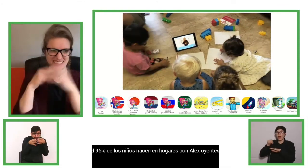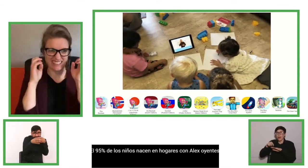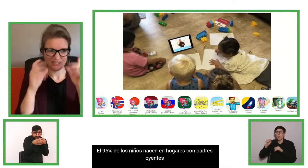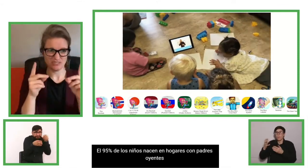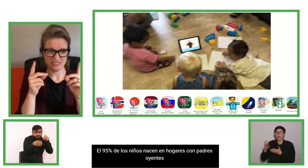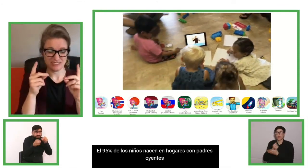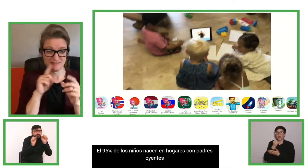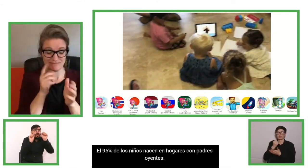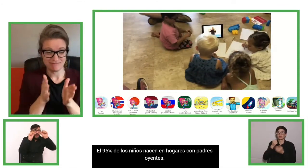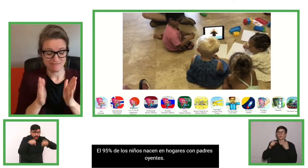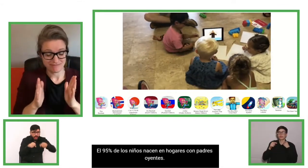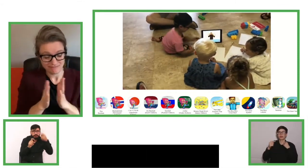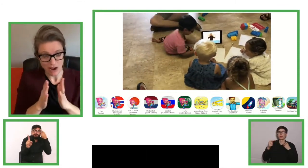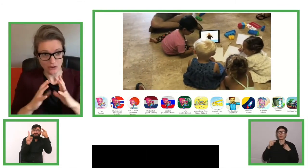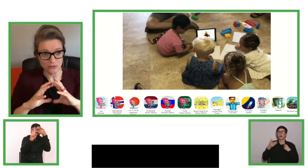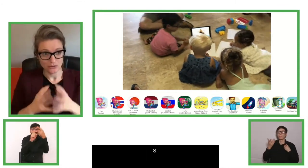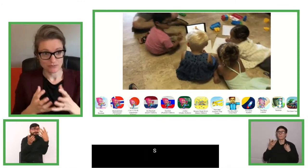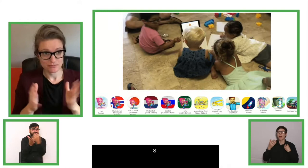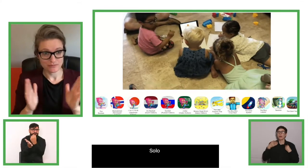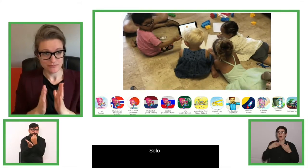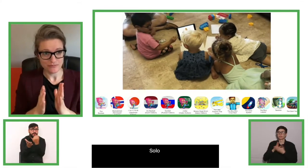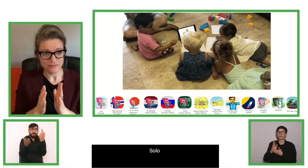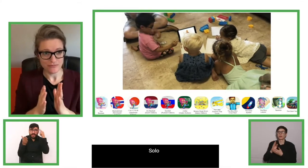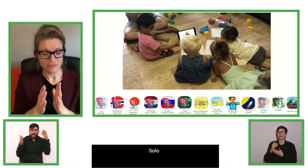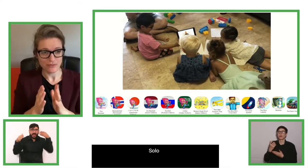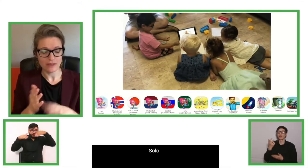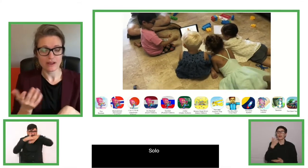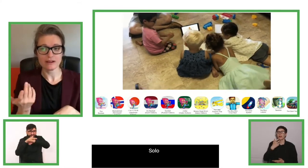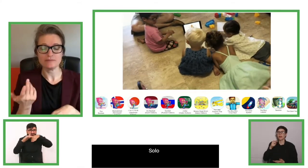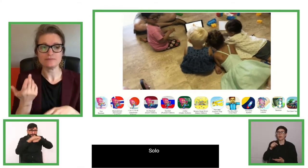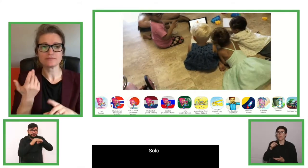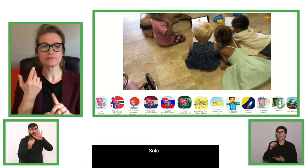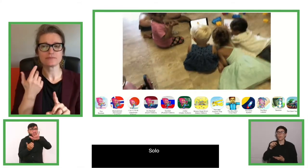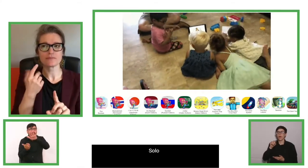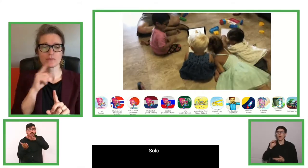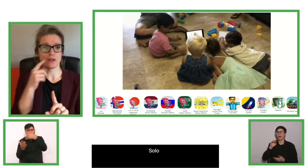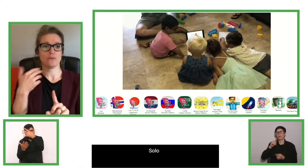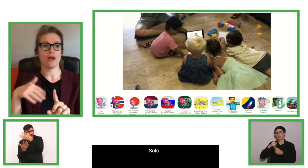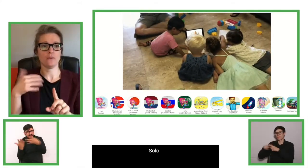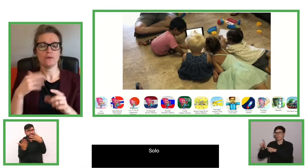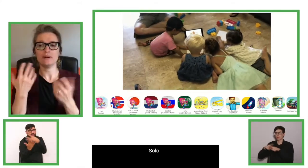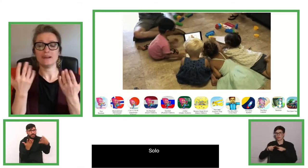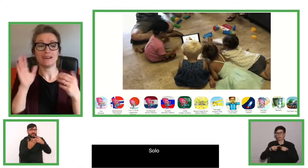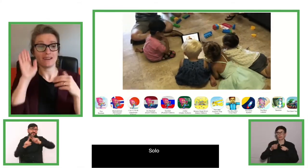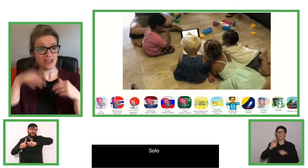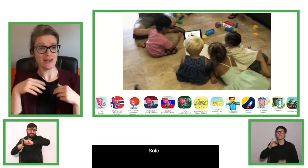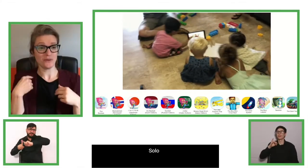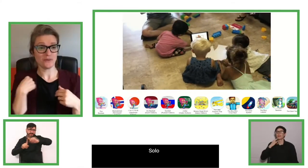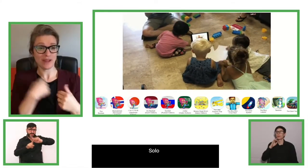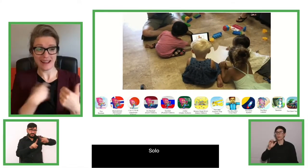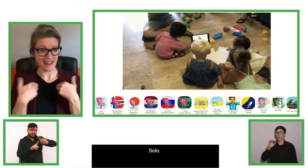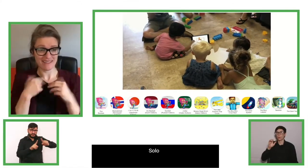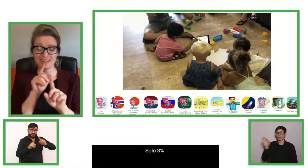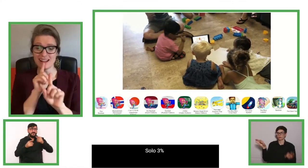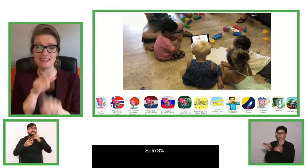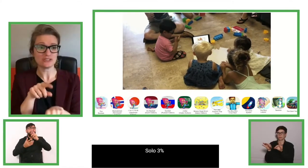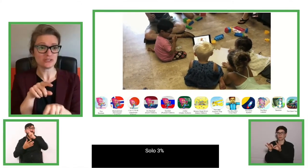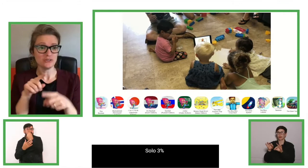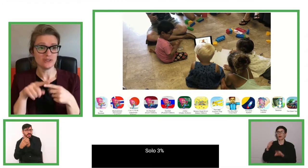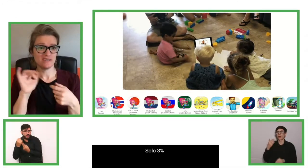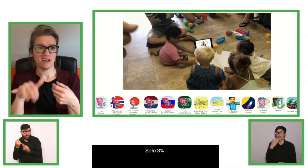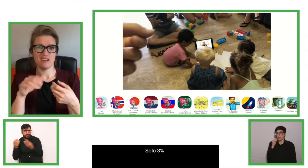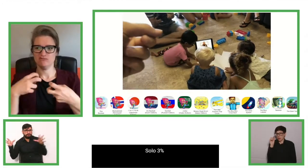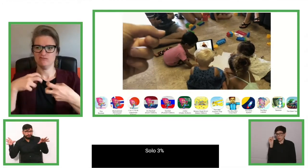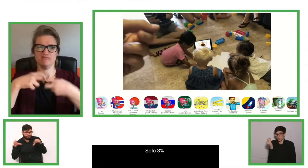oyentes tienen acceso al lenguaje de señas en cuanto a la educación respecto del lenguaje escrito de